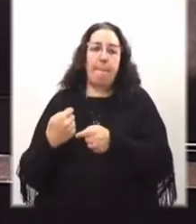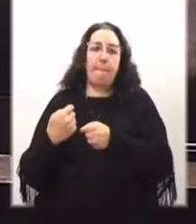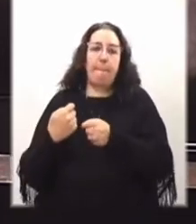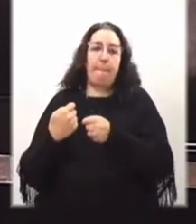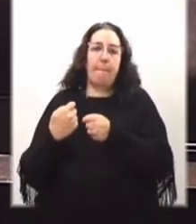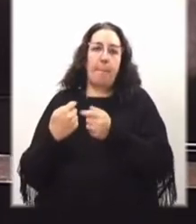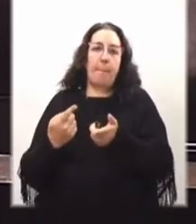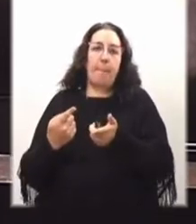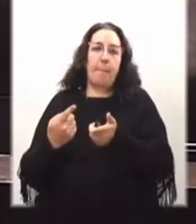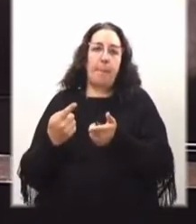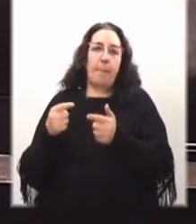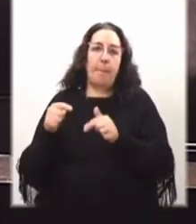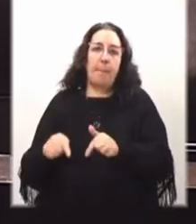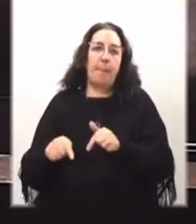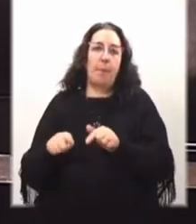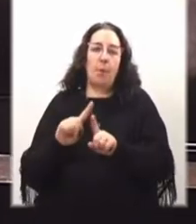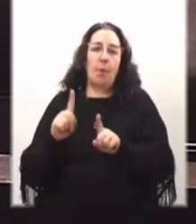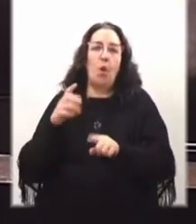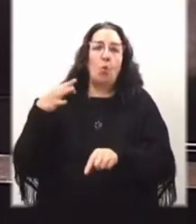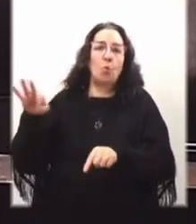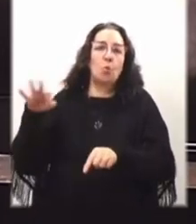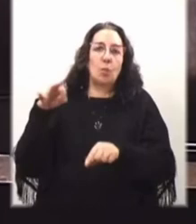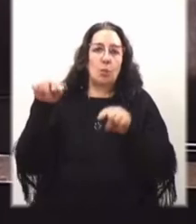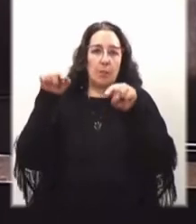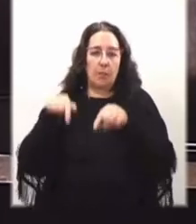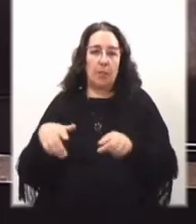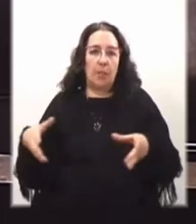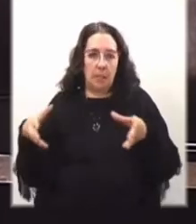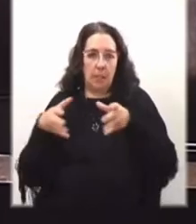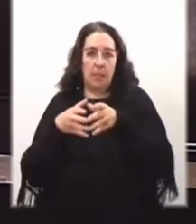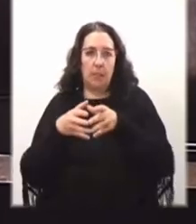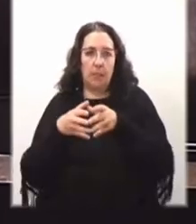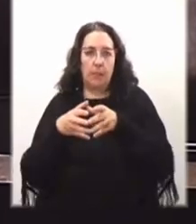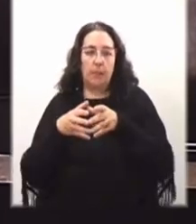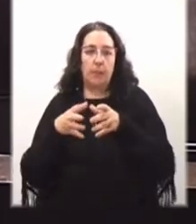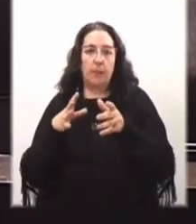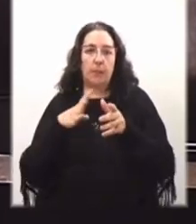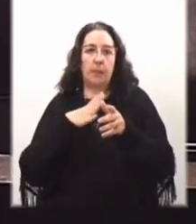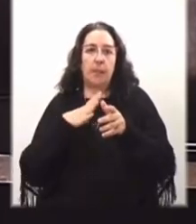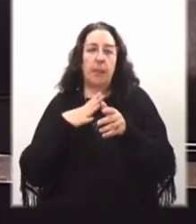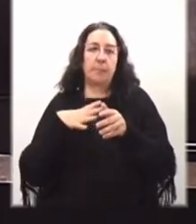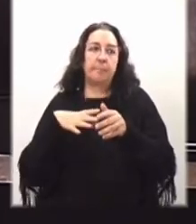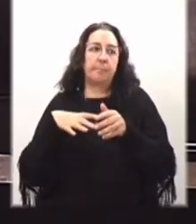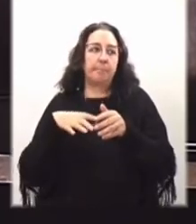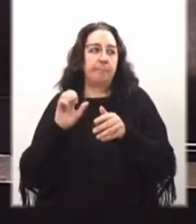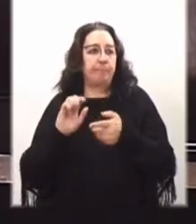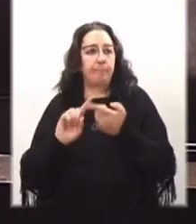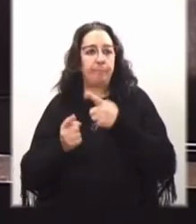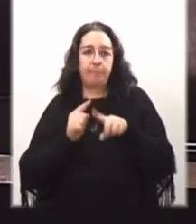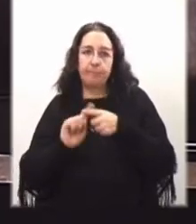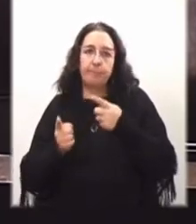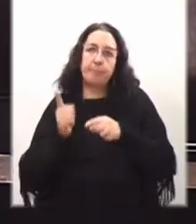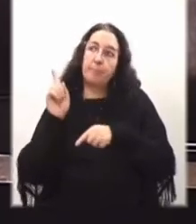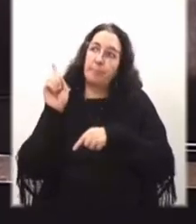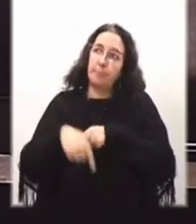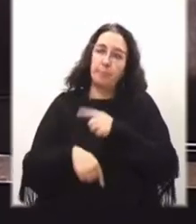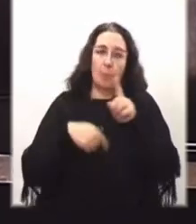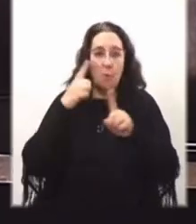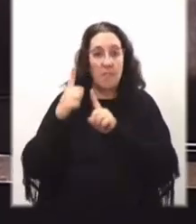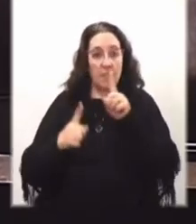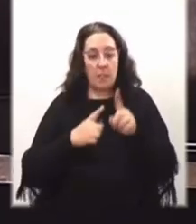probablemente esto no sea exclusivo de esta generación y tenga más que ver con el origen universitario, pero